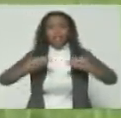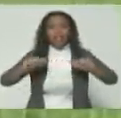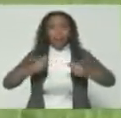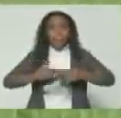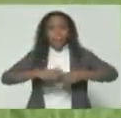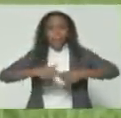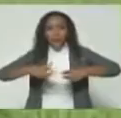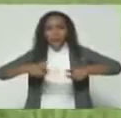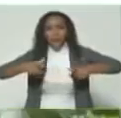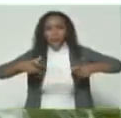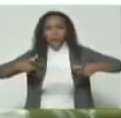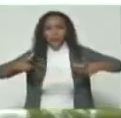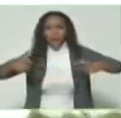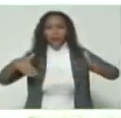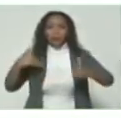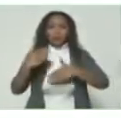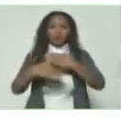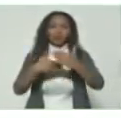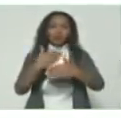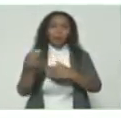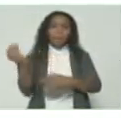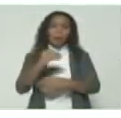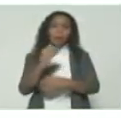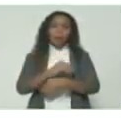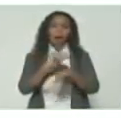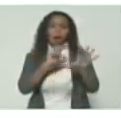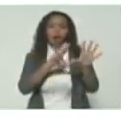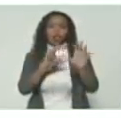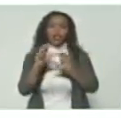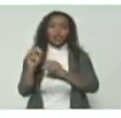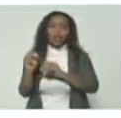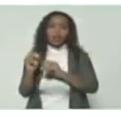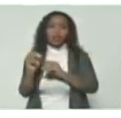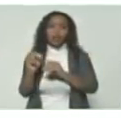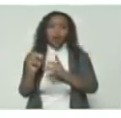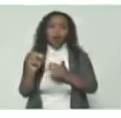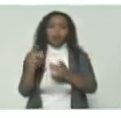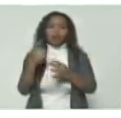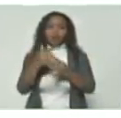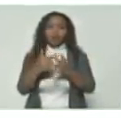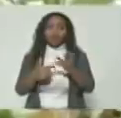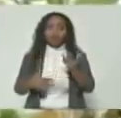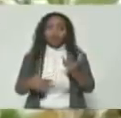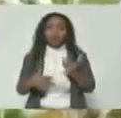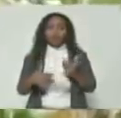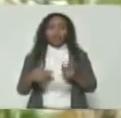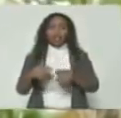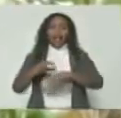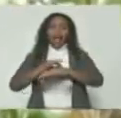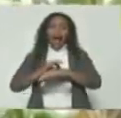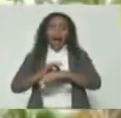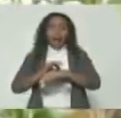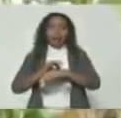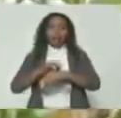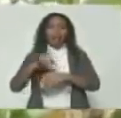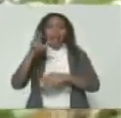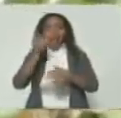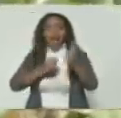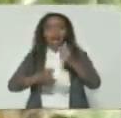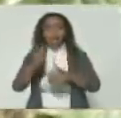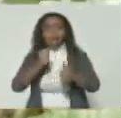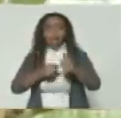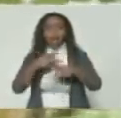aumentando la producción paulatinamente, con más de 800 bovinos dedicados a la cría de carne y leche, a la producción